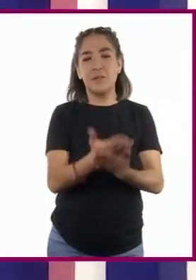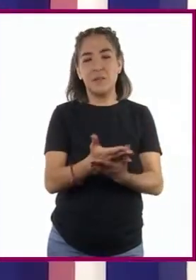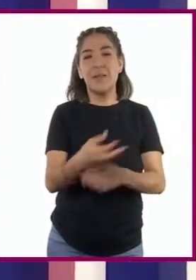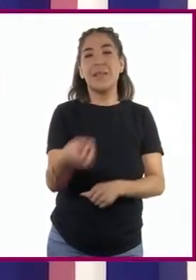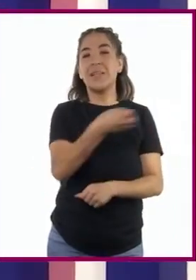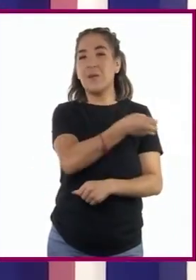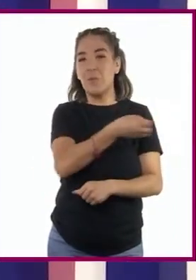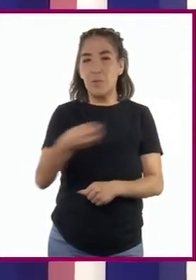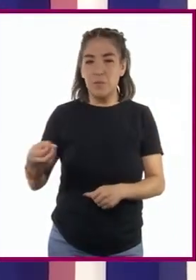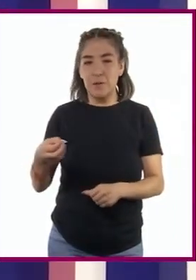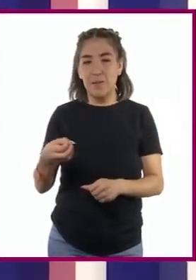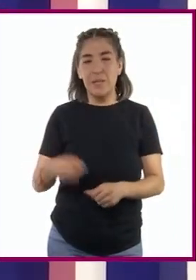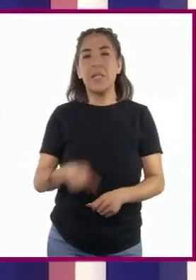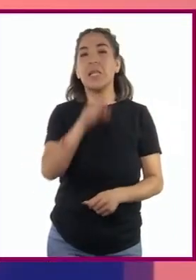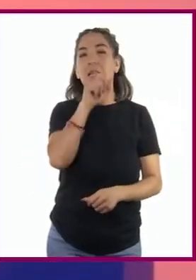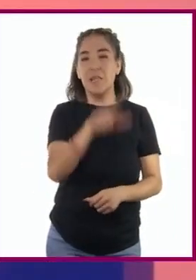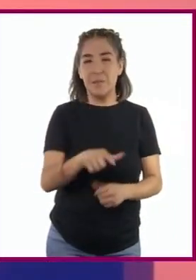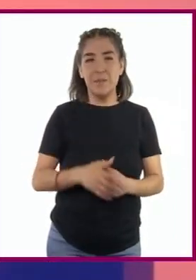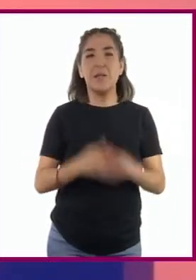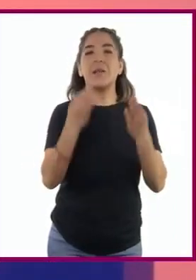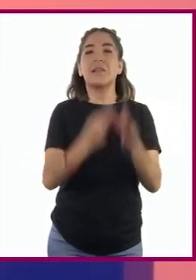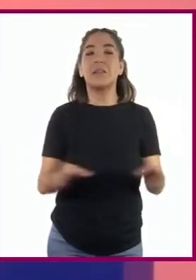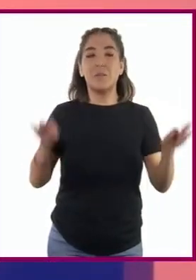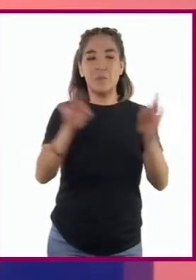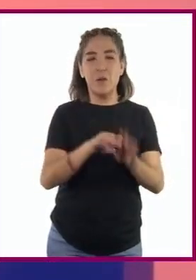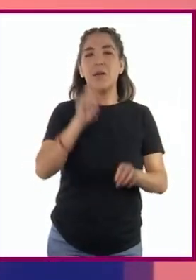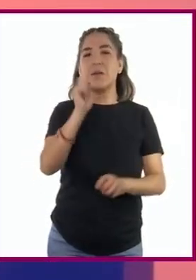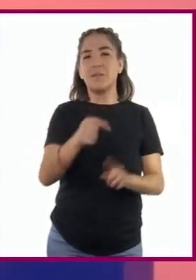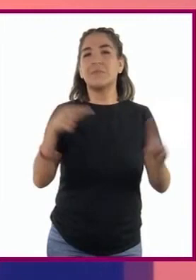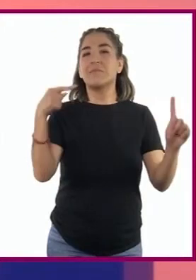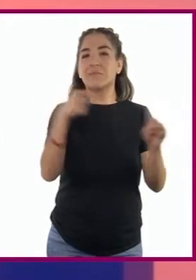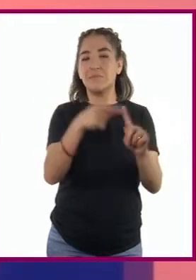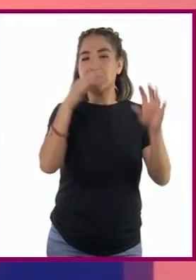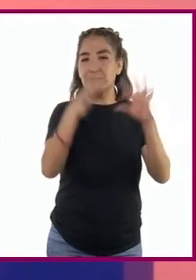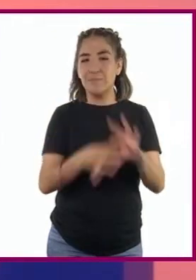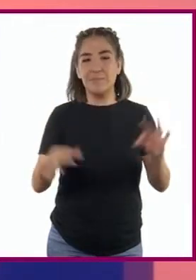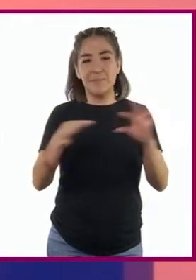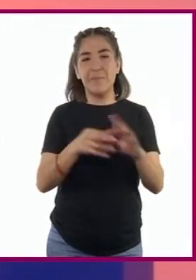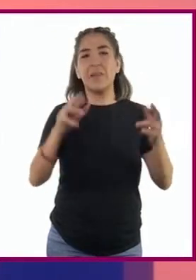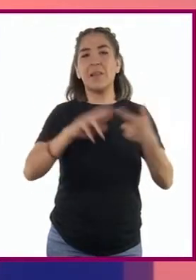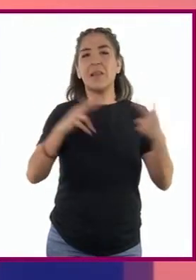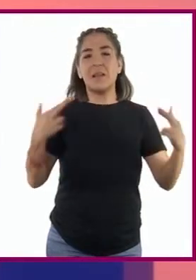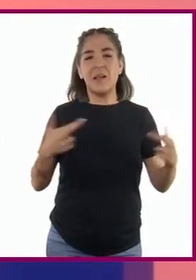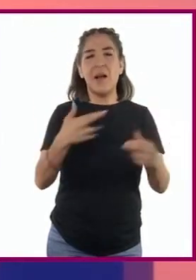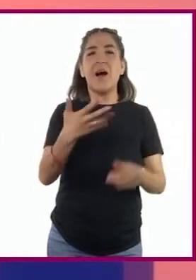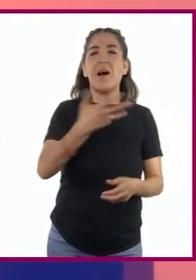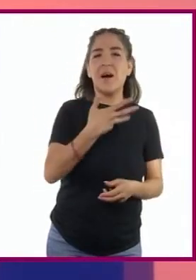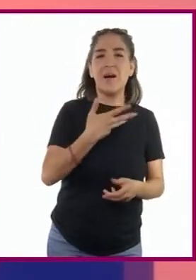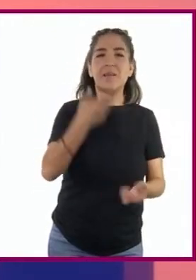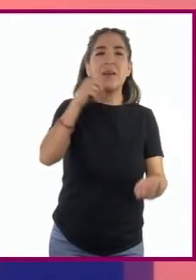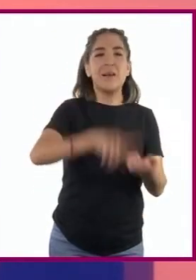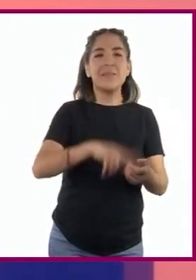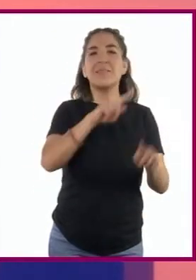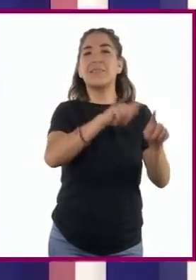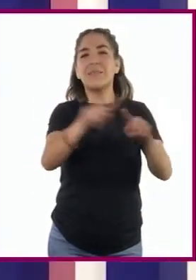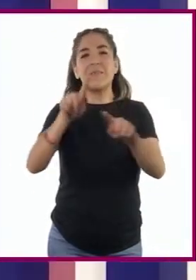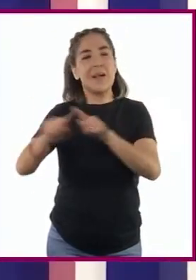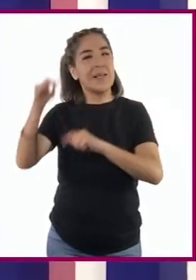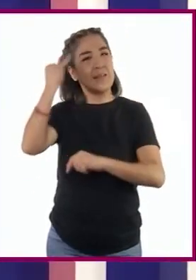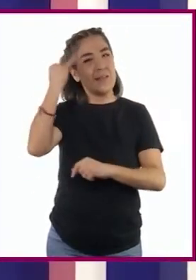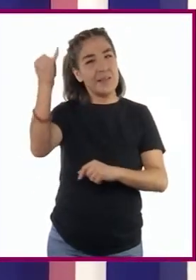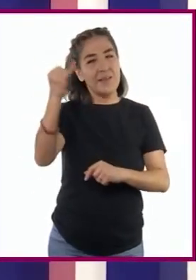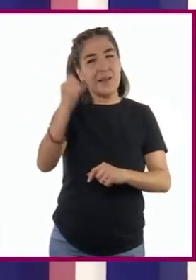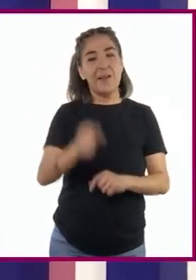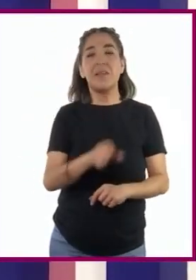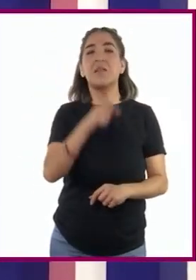ordenada. Además, es importante señalar qué relación hay entre las distintas ideas.